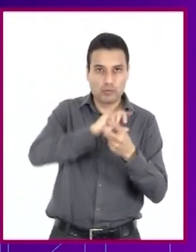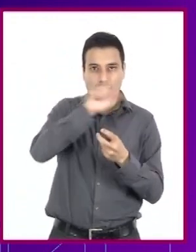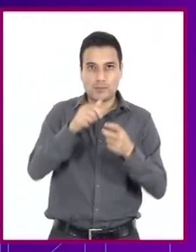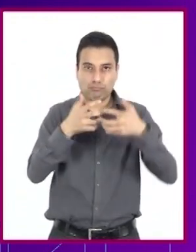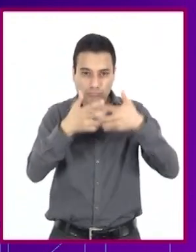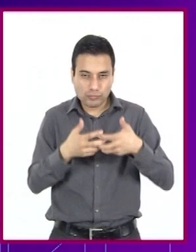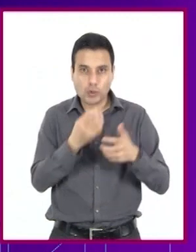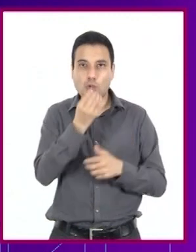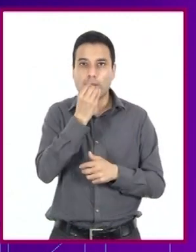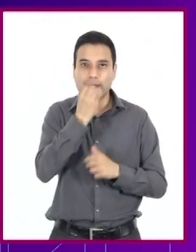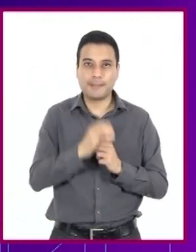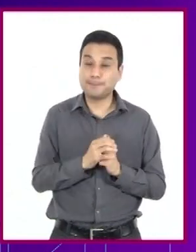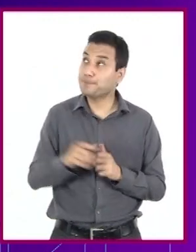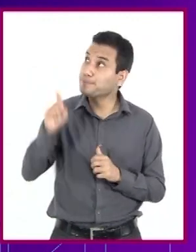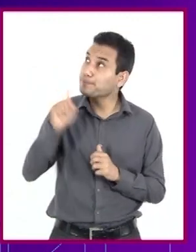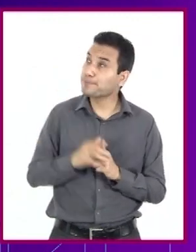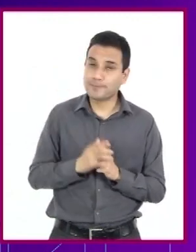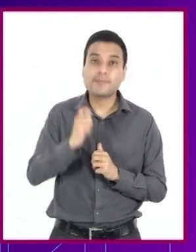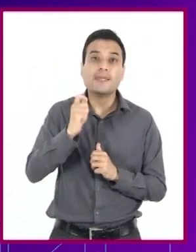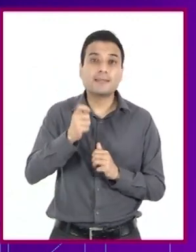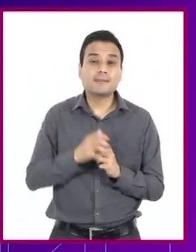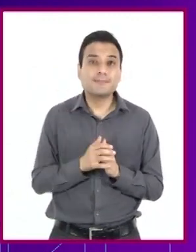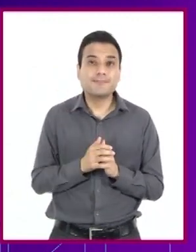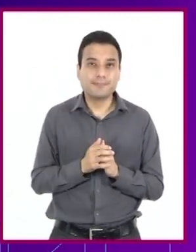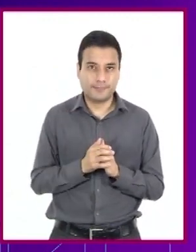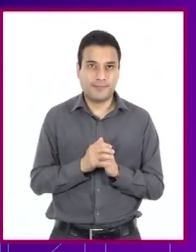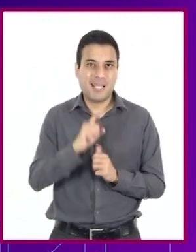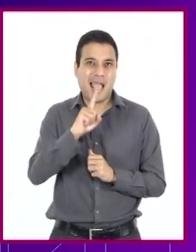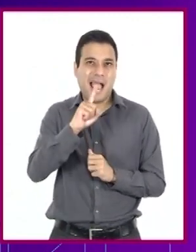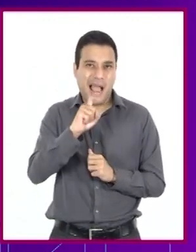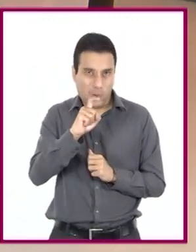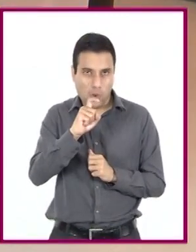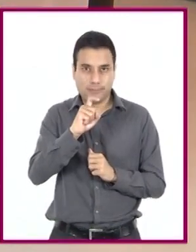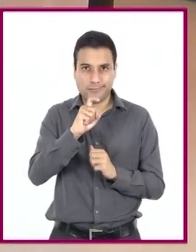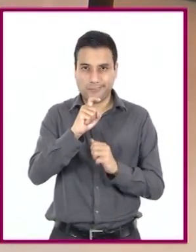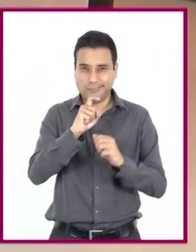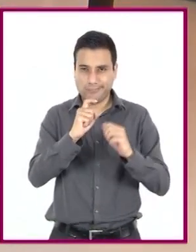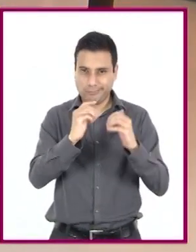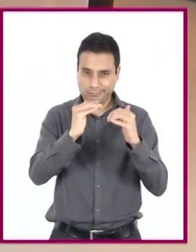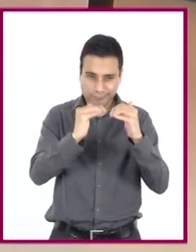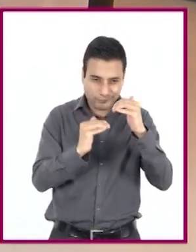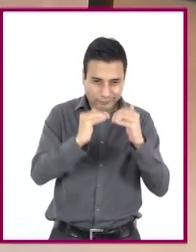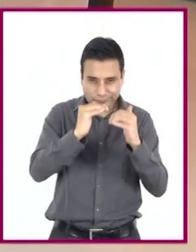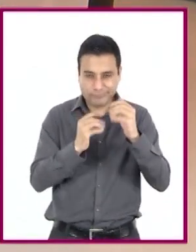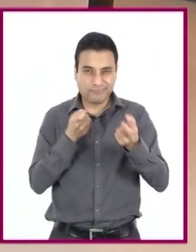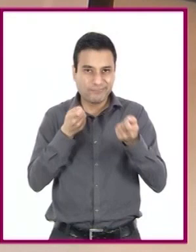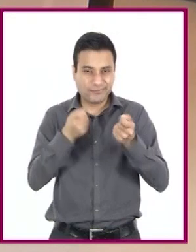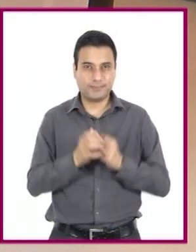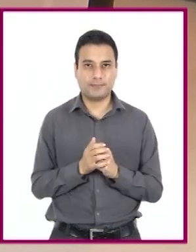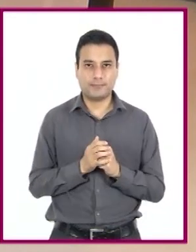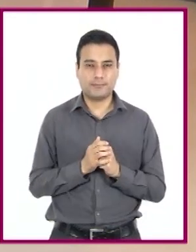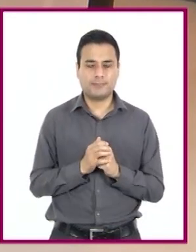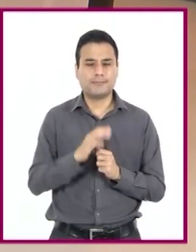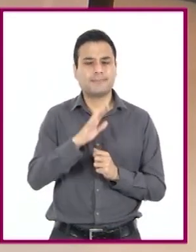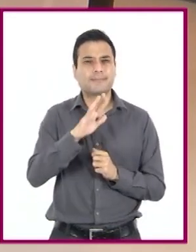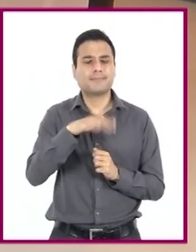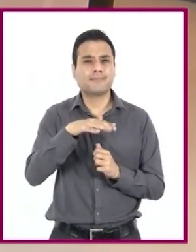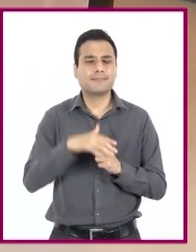Vacuola almacena y regula la cantidad de agua en la célula. Y hablando de células, profesora